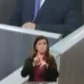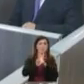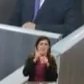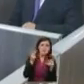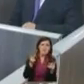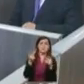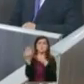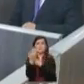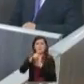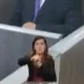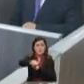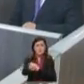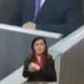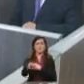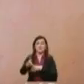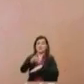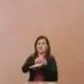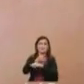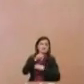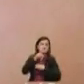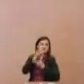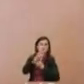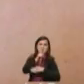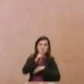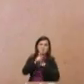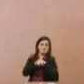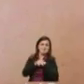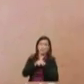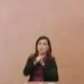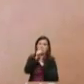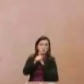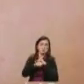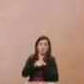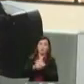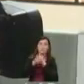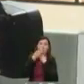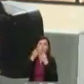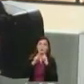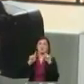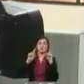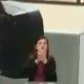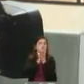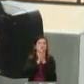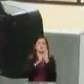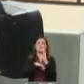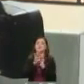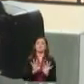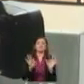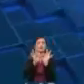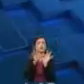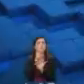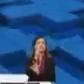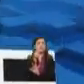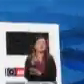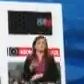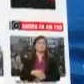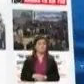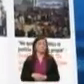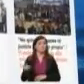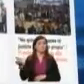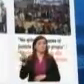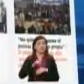según dicen, hubo censura previa en lo que este colectivo considera era un hecho de relevancia pública. Una